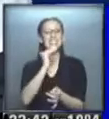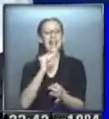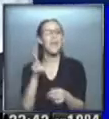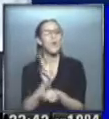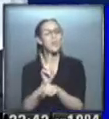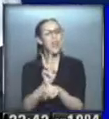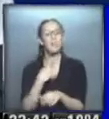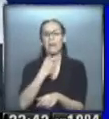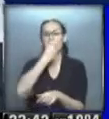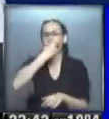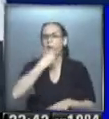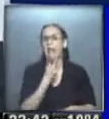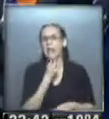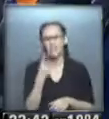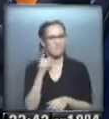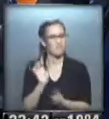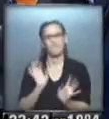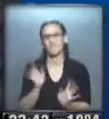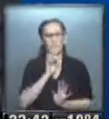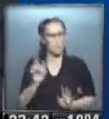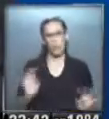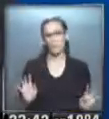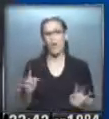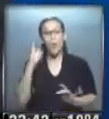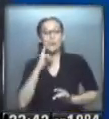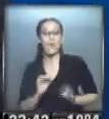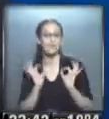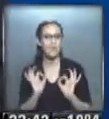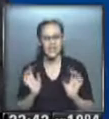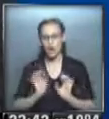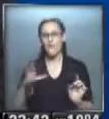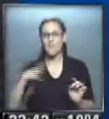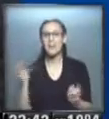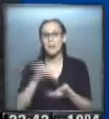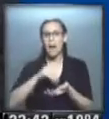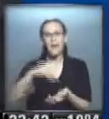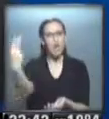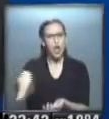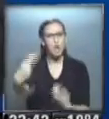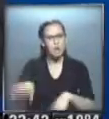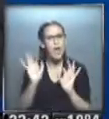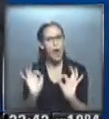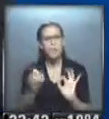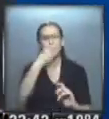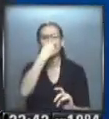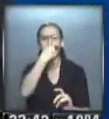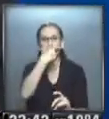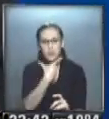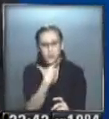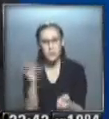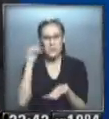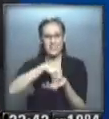órbita candado no me gusta. De un solo día no alcanza. No va a llegar. Pero bueno, está bien, déjeselo por todo noviembre. Yo vengo tomando carrera, aquí